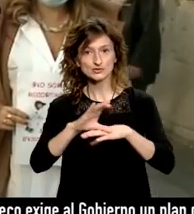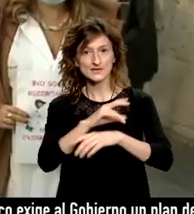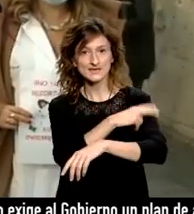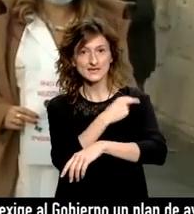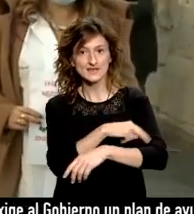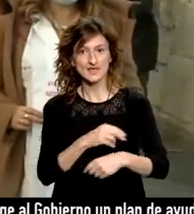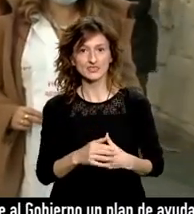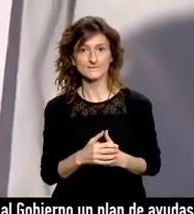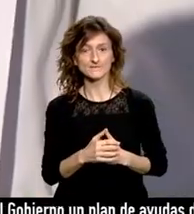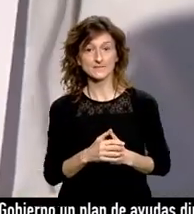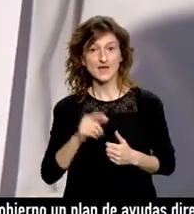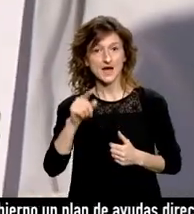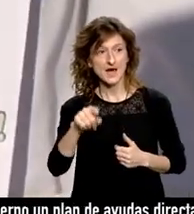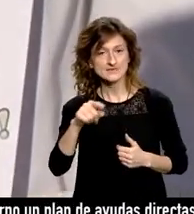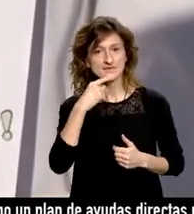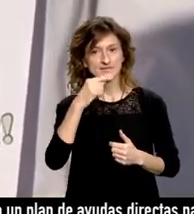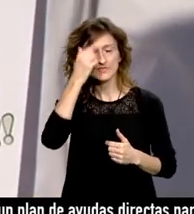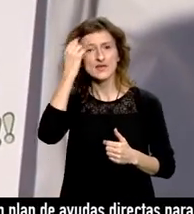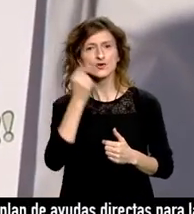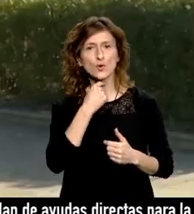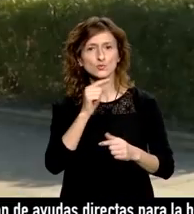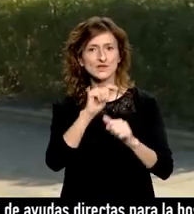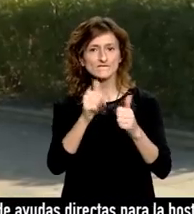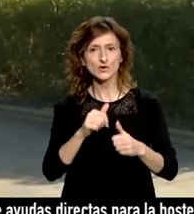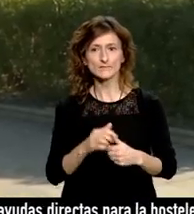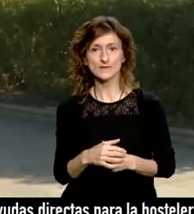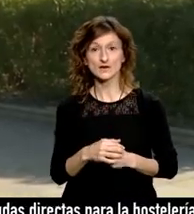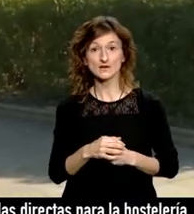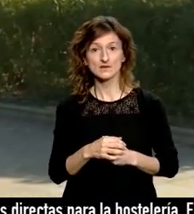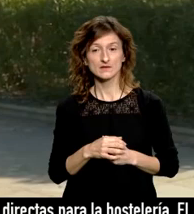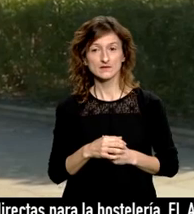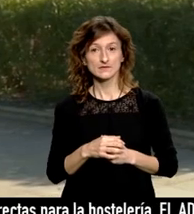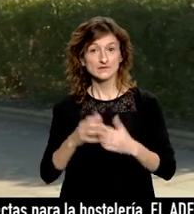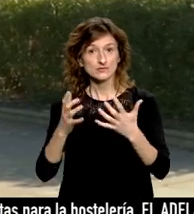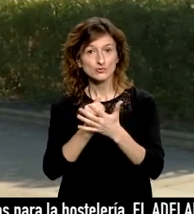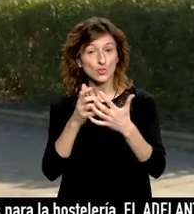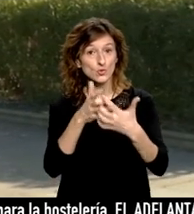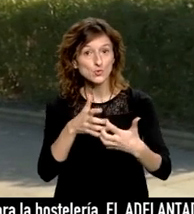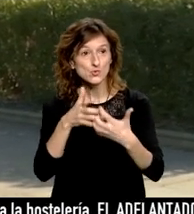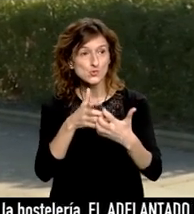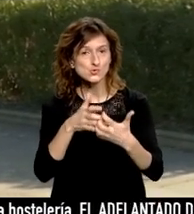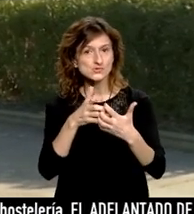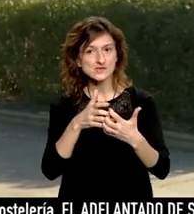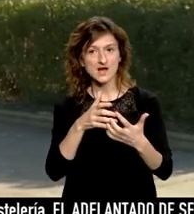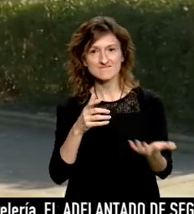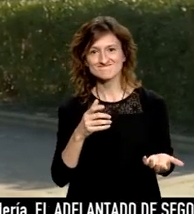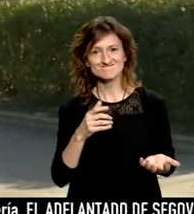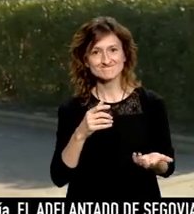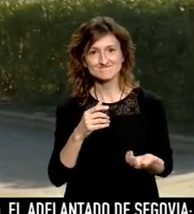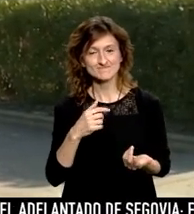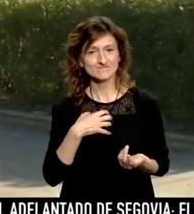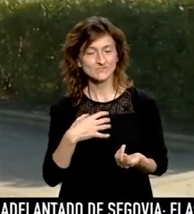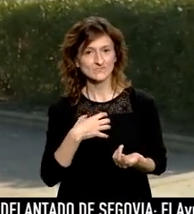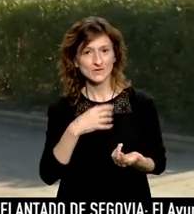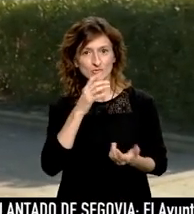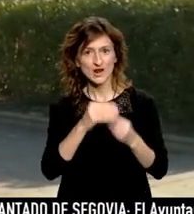Consejería de Sanidad. Allí reprochan sobre todo las formas. Todo lo que estamos luchando y lo mal que lo hemos pasado, no nos merecemos